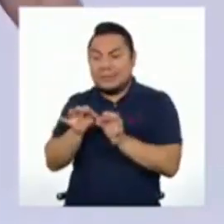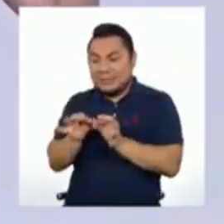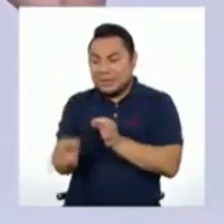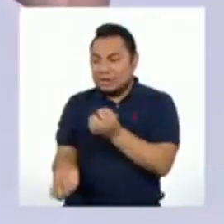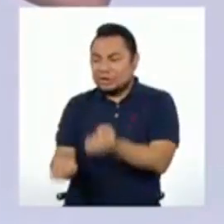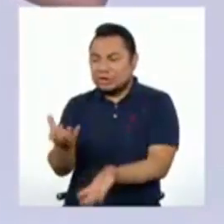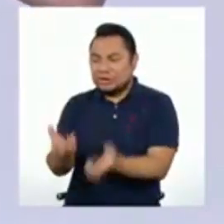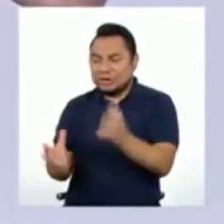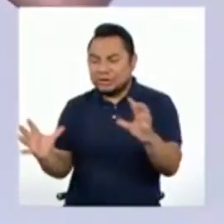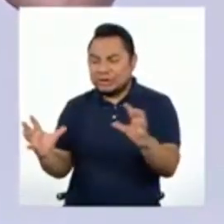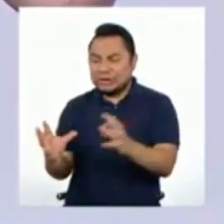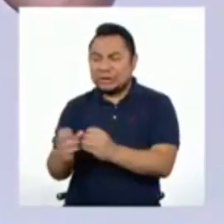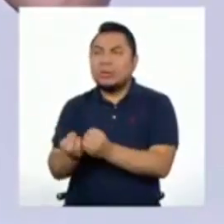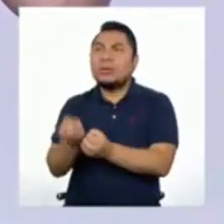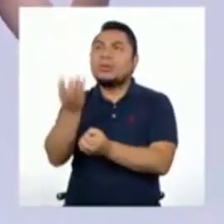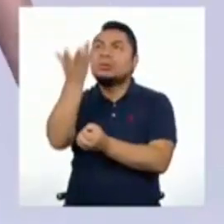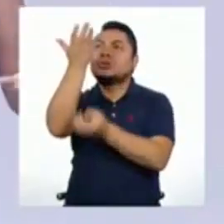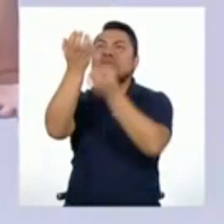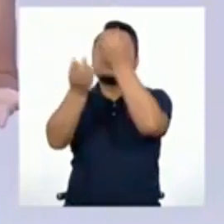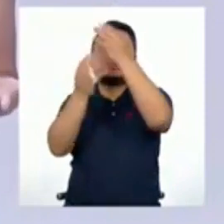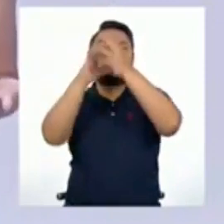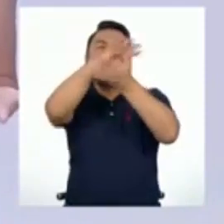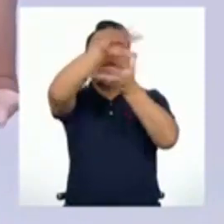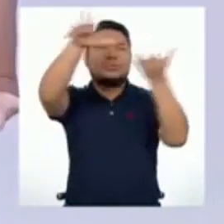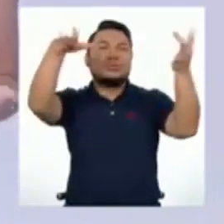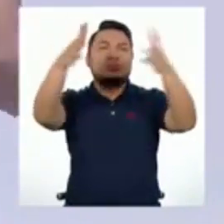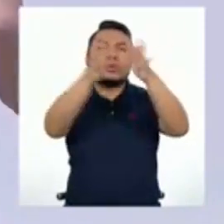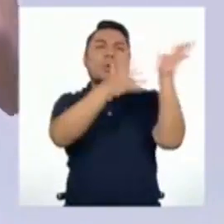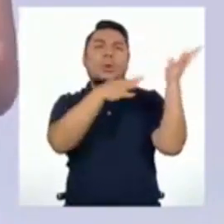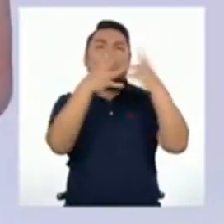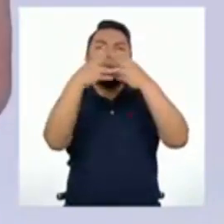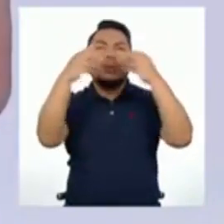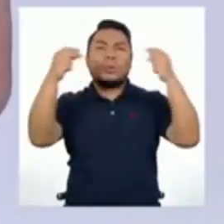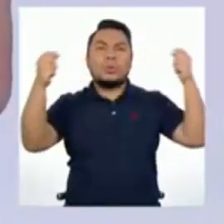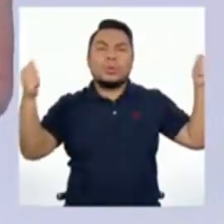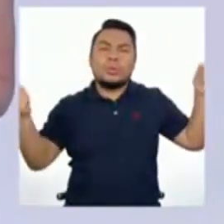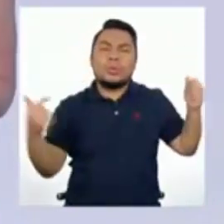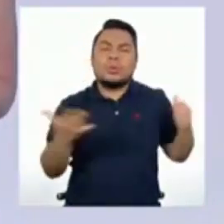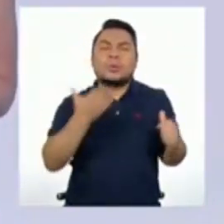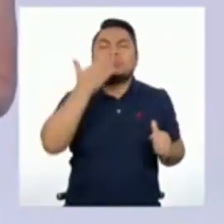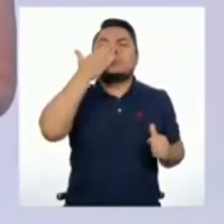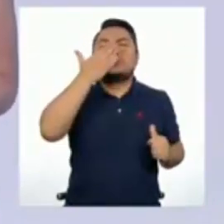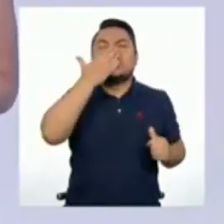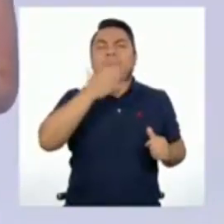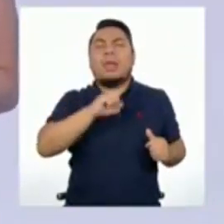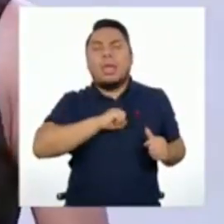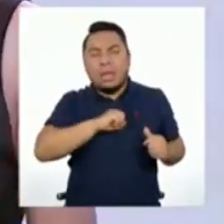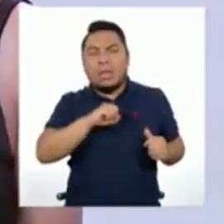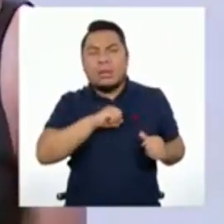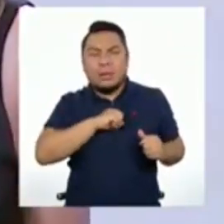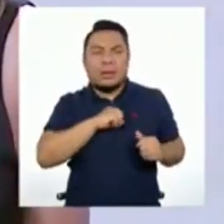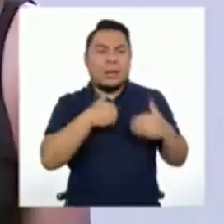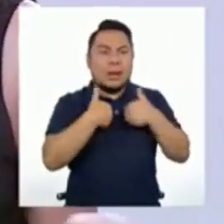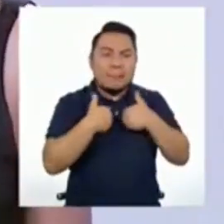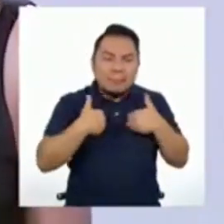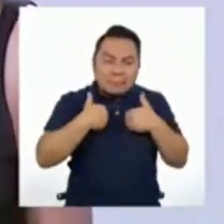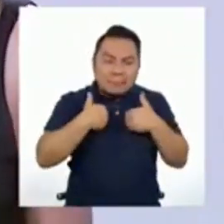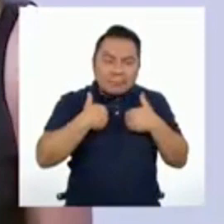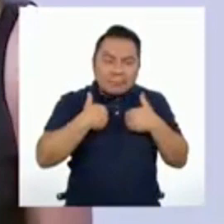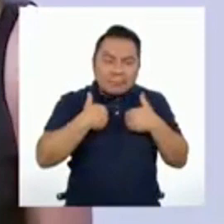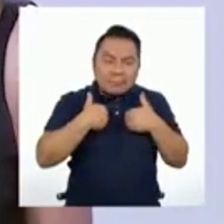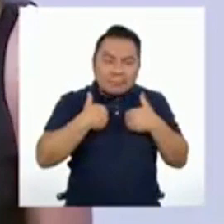sólidos generamos humo compuesto con una gran cantidad de sustancias químicas dañinas para los seres vivos y el ambiente. Humo que al